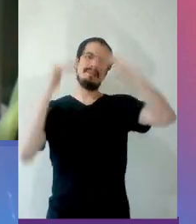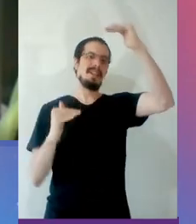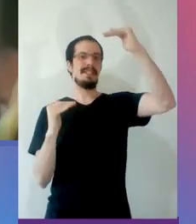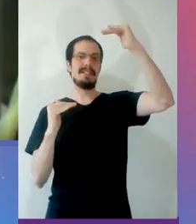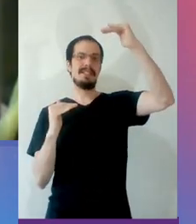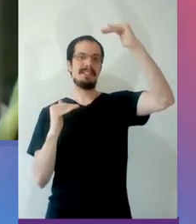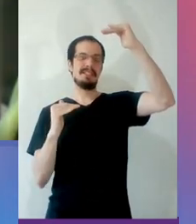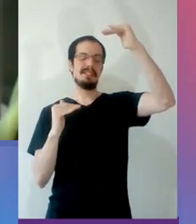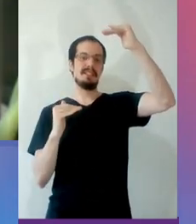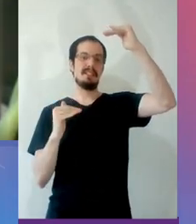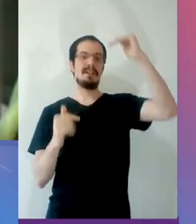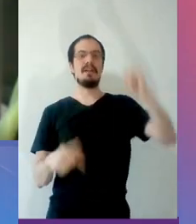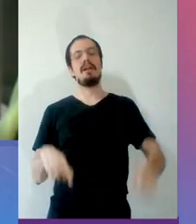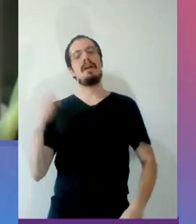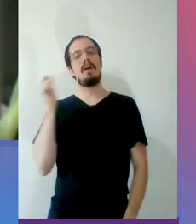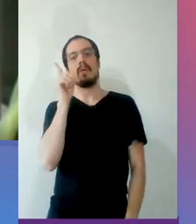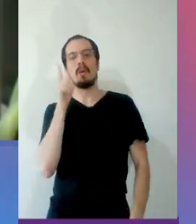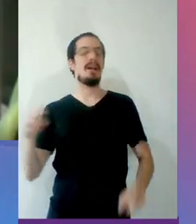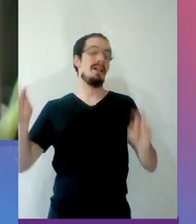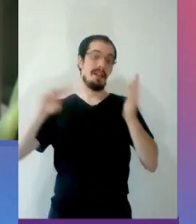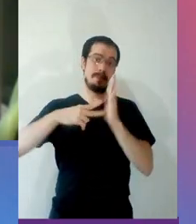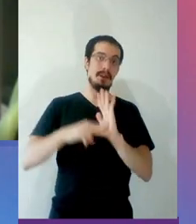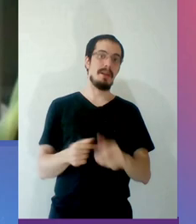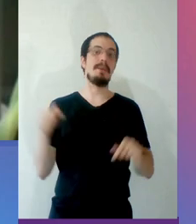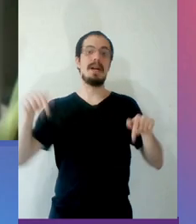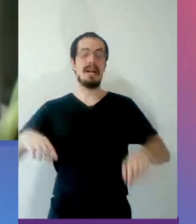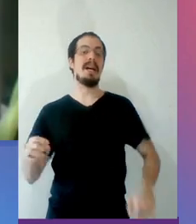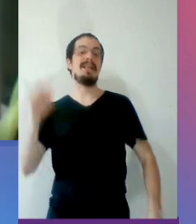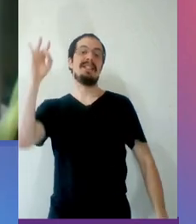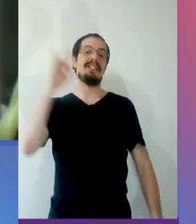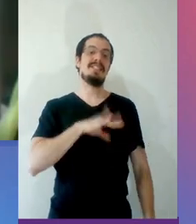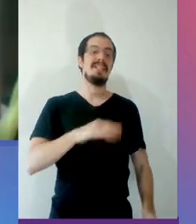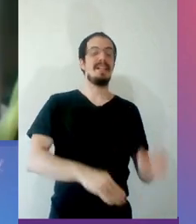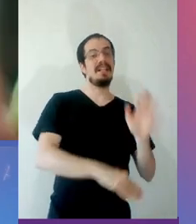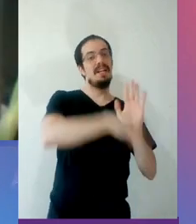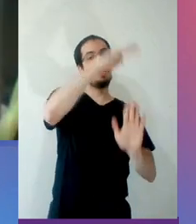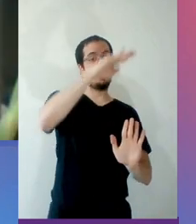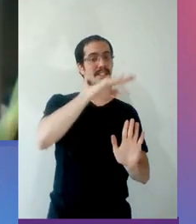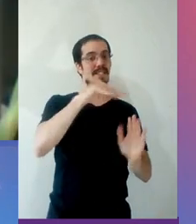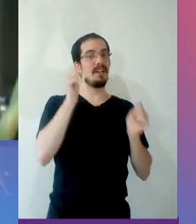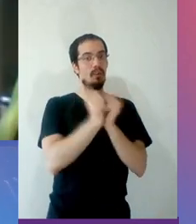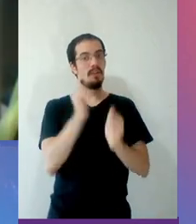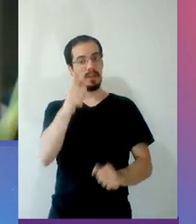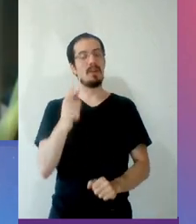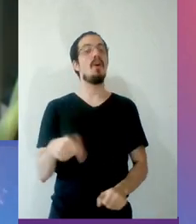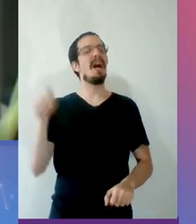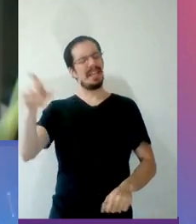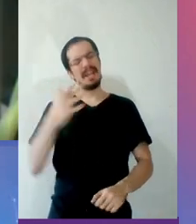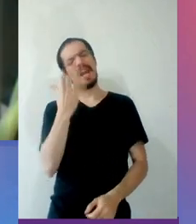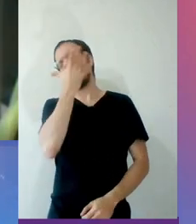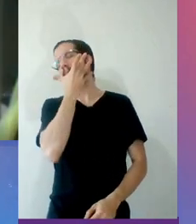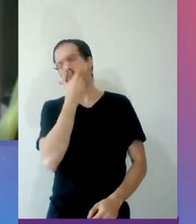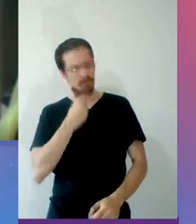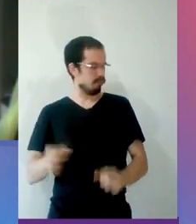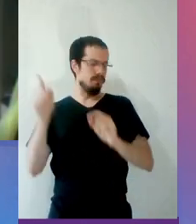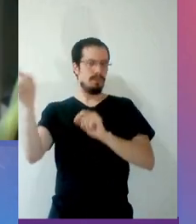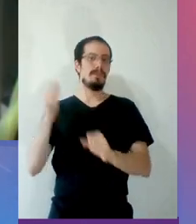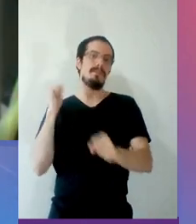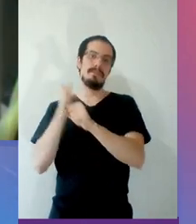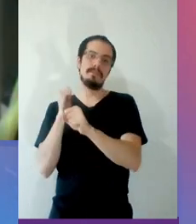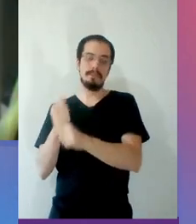yo creo que el programa Chile Crece es un programa tan hermoso que tiene tantas cosas y que finalmente nos cuesta